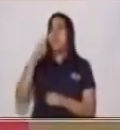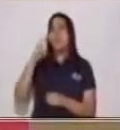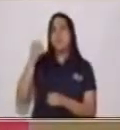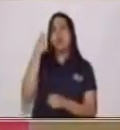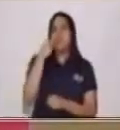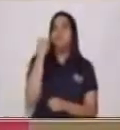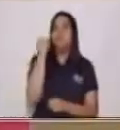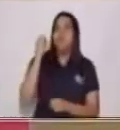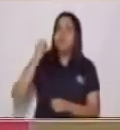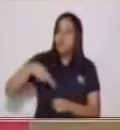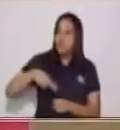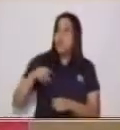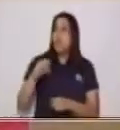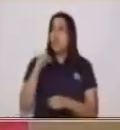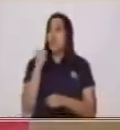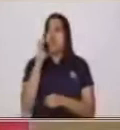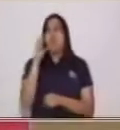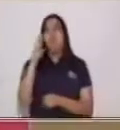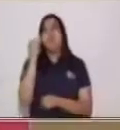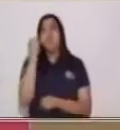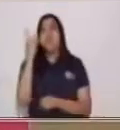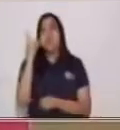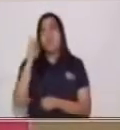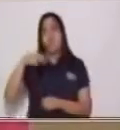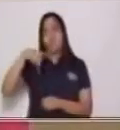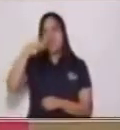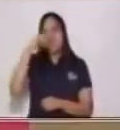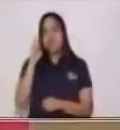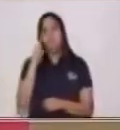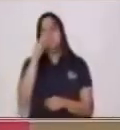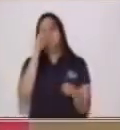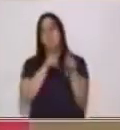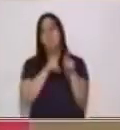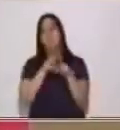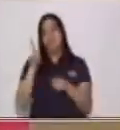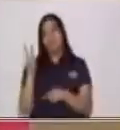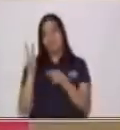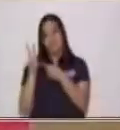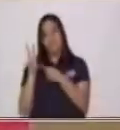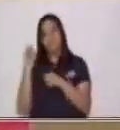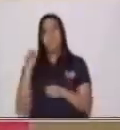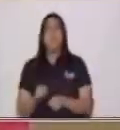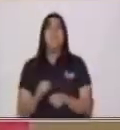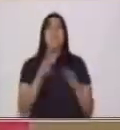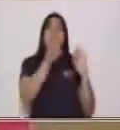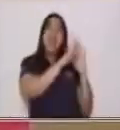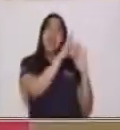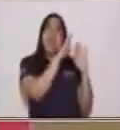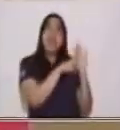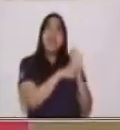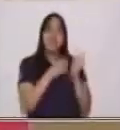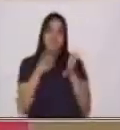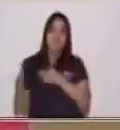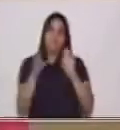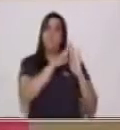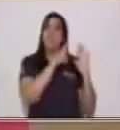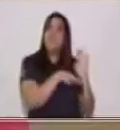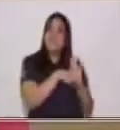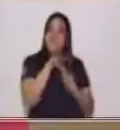eventual. Van con V. Regla número 3. En el uso de la V, ¿te recuerdas que te